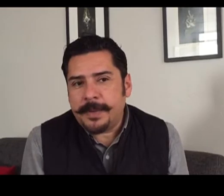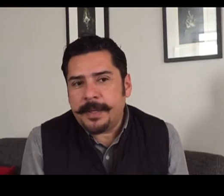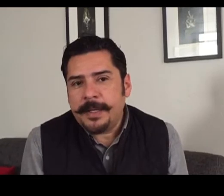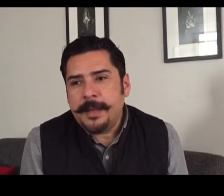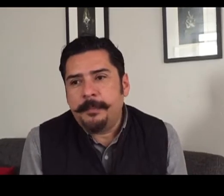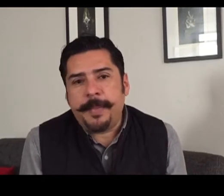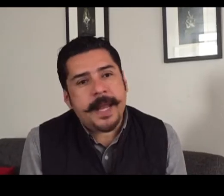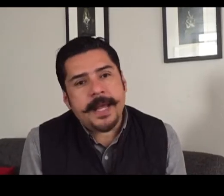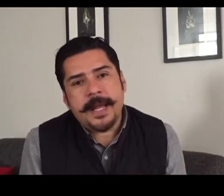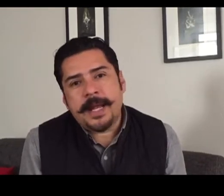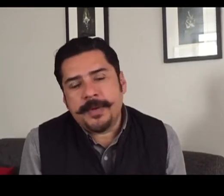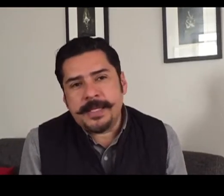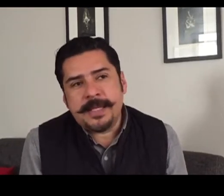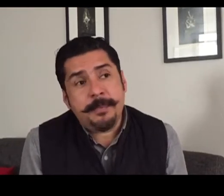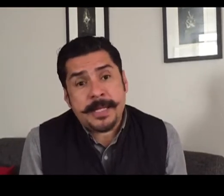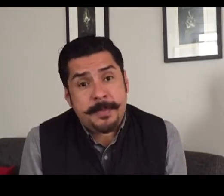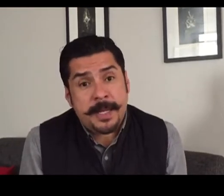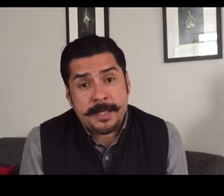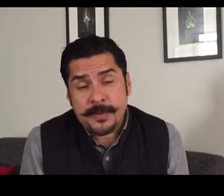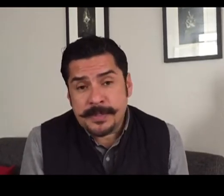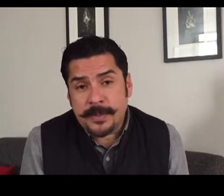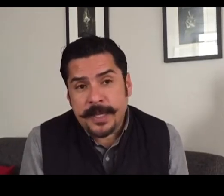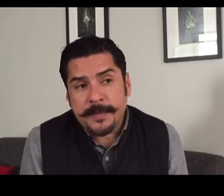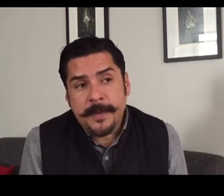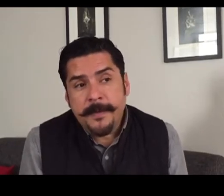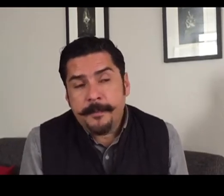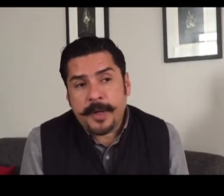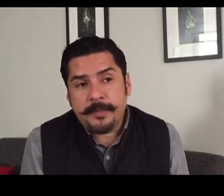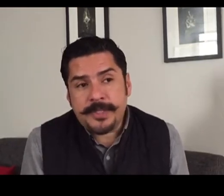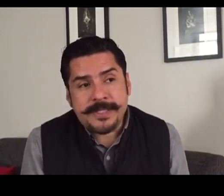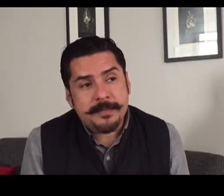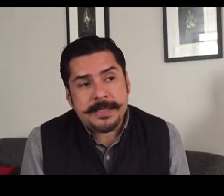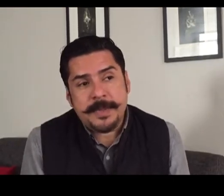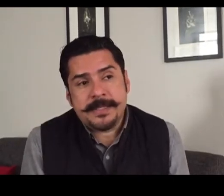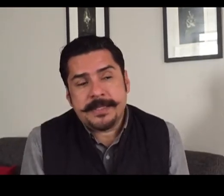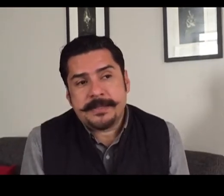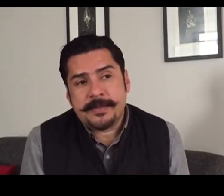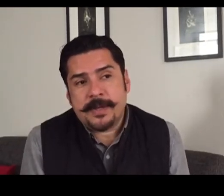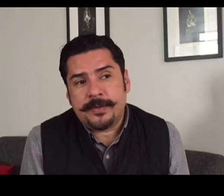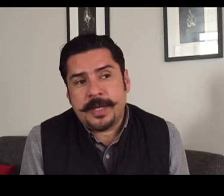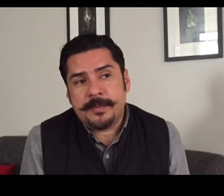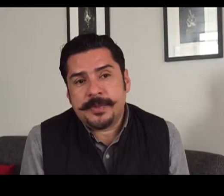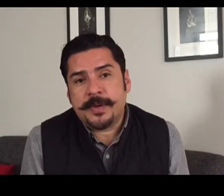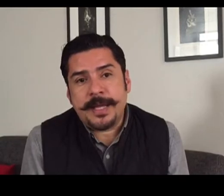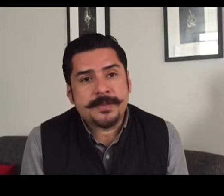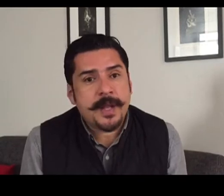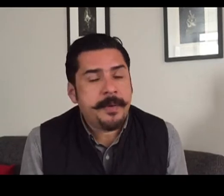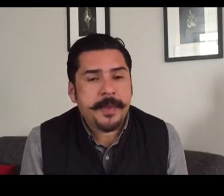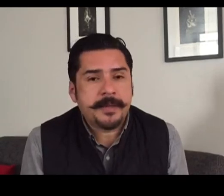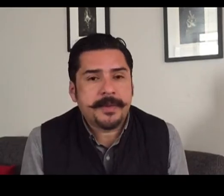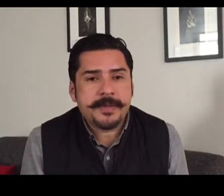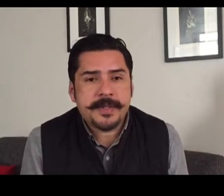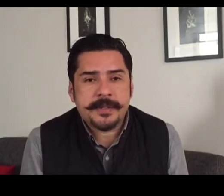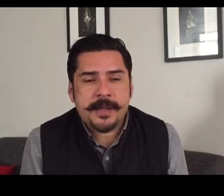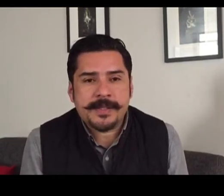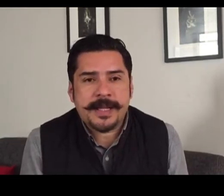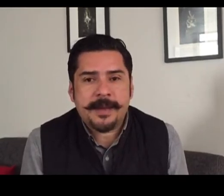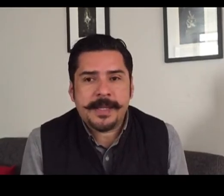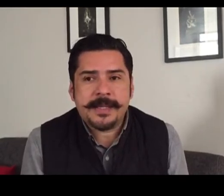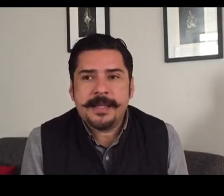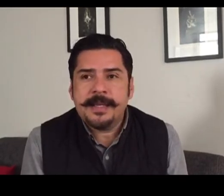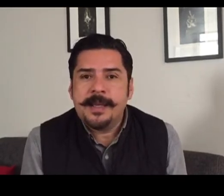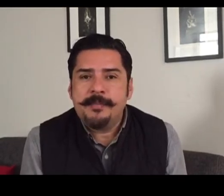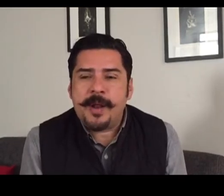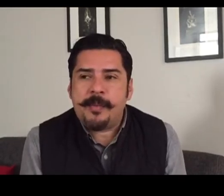más efectiva para ganar la audiencia y para explicar su historia. Porque muchísimas veces nos encontramos con que la historia vive dentro de